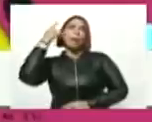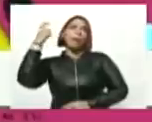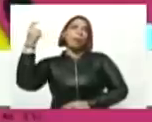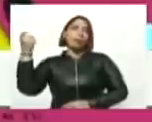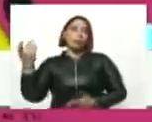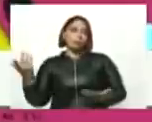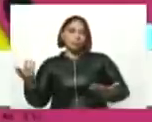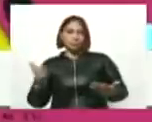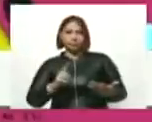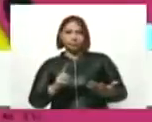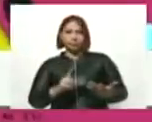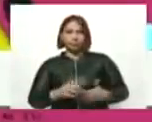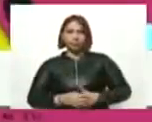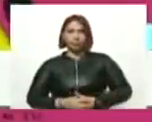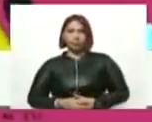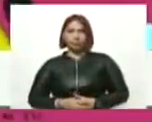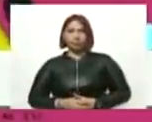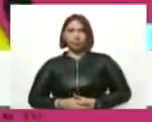fantasía.